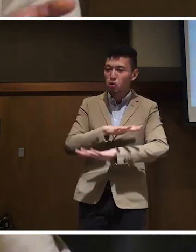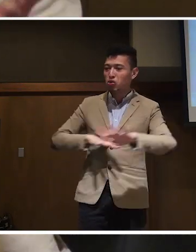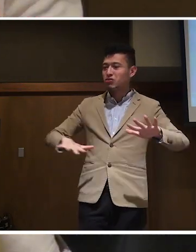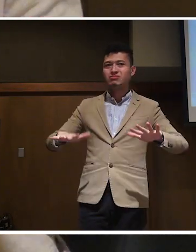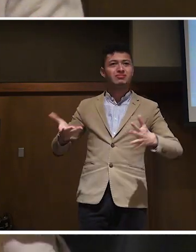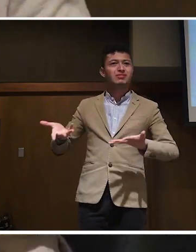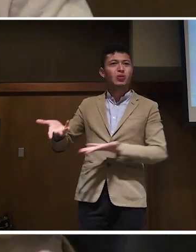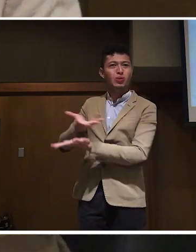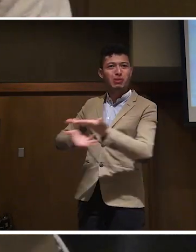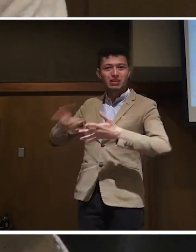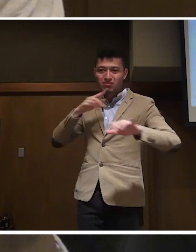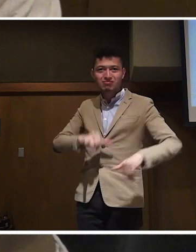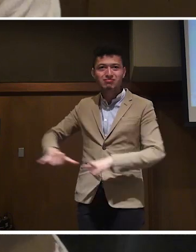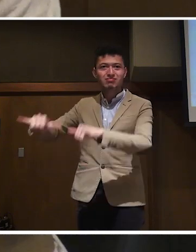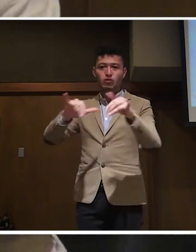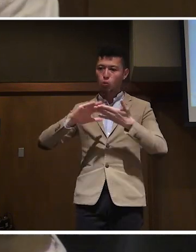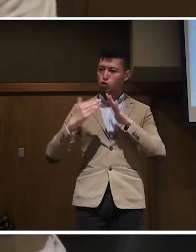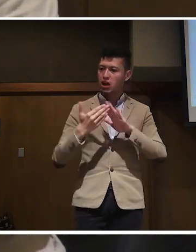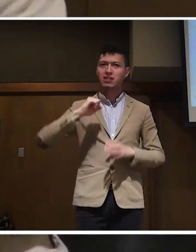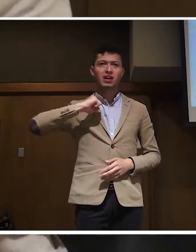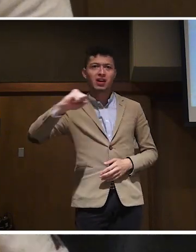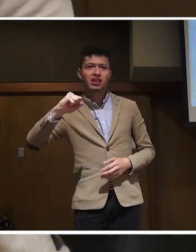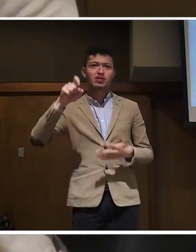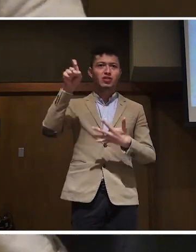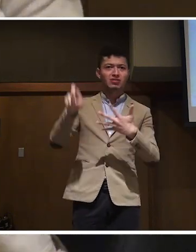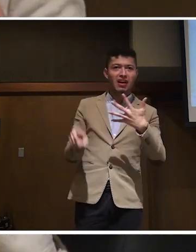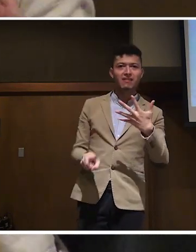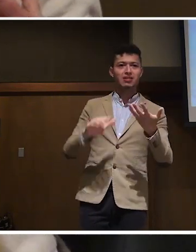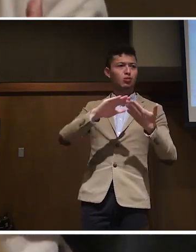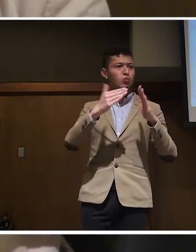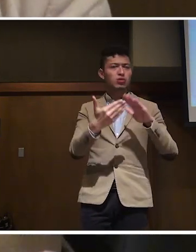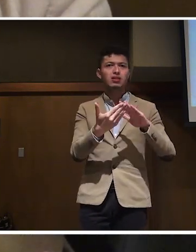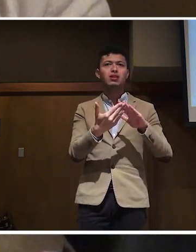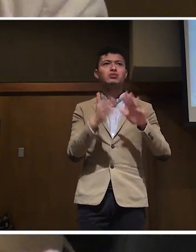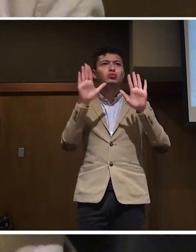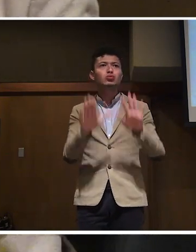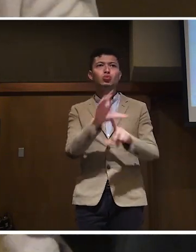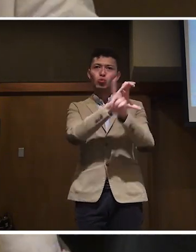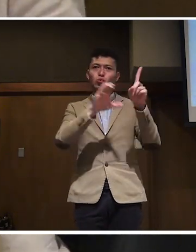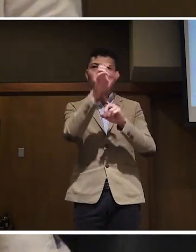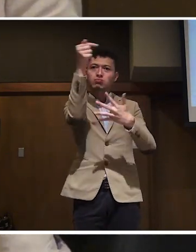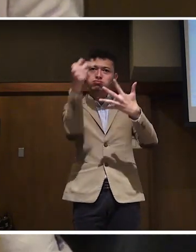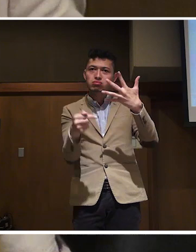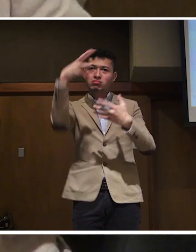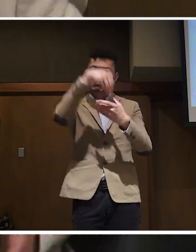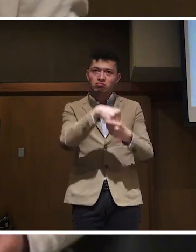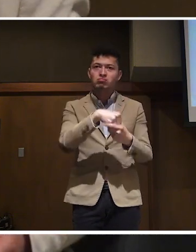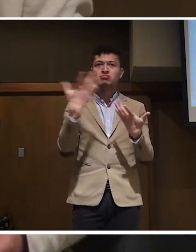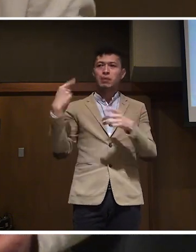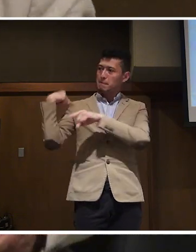comunidad de derechos y deberes, como la comunidad de cultura, la comunidad